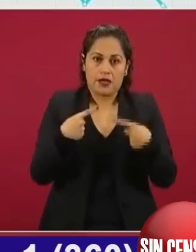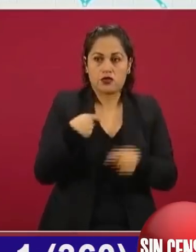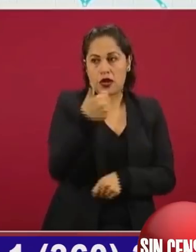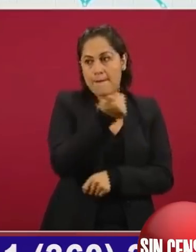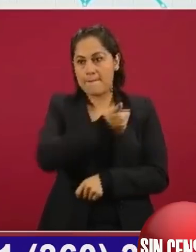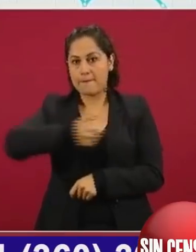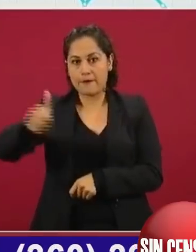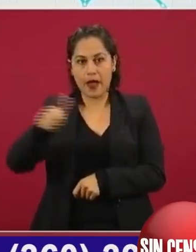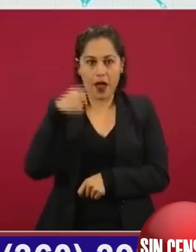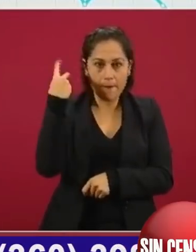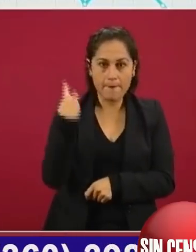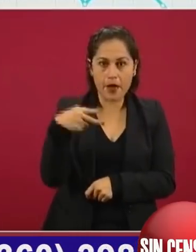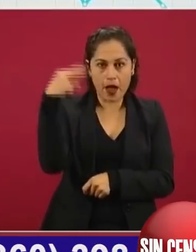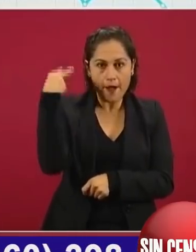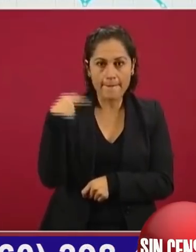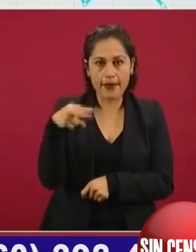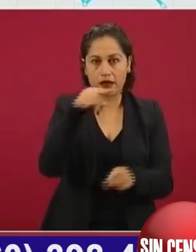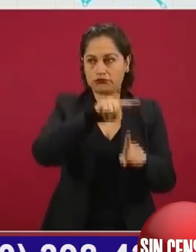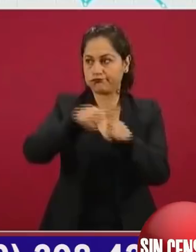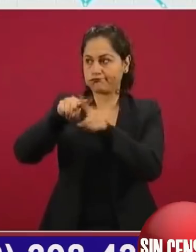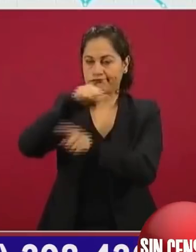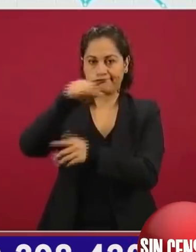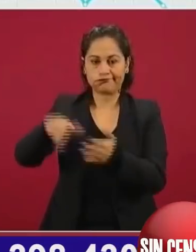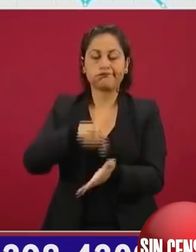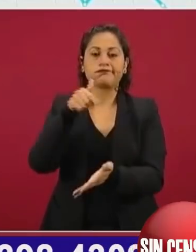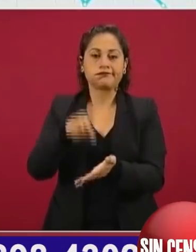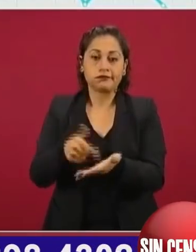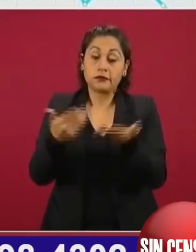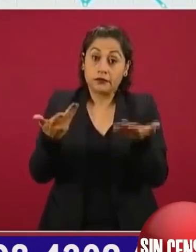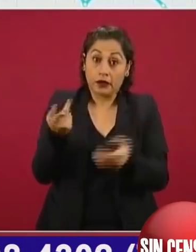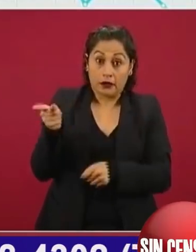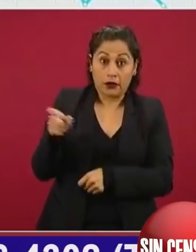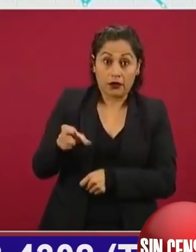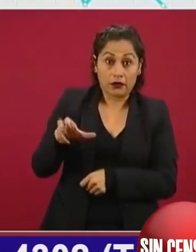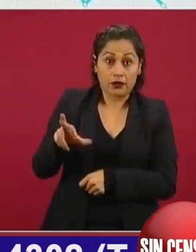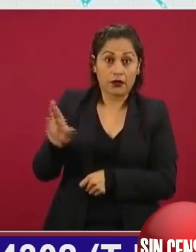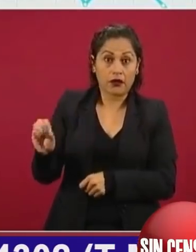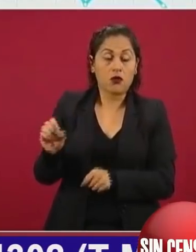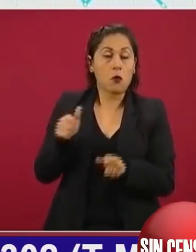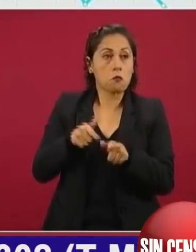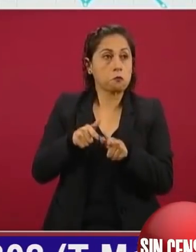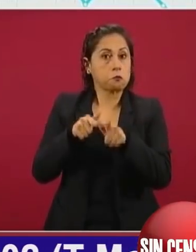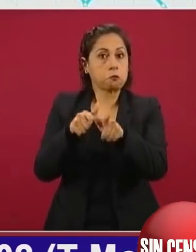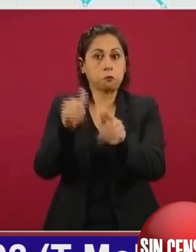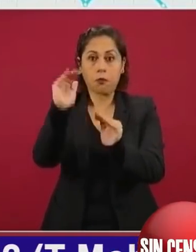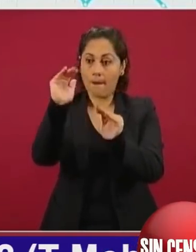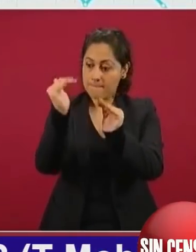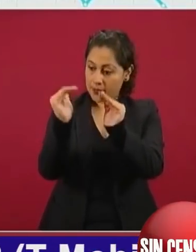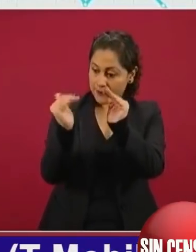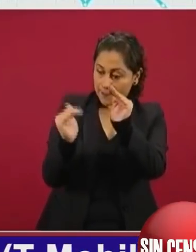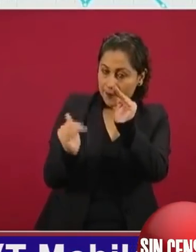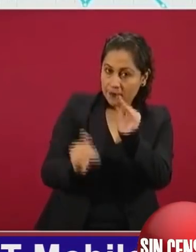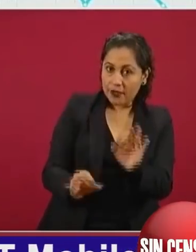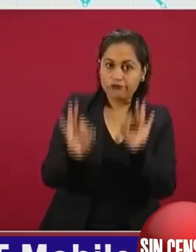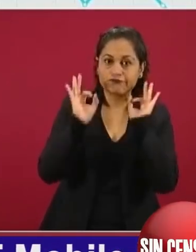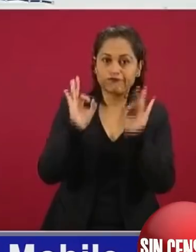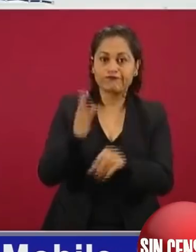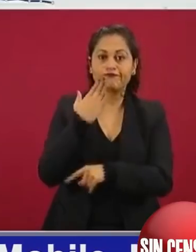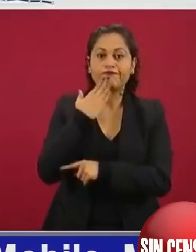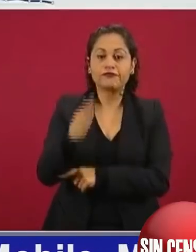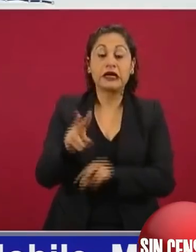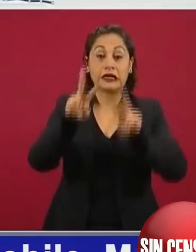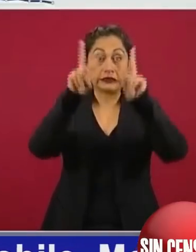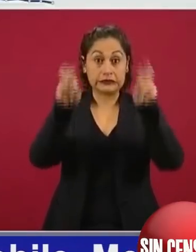de múltiples sitios, pero a pesar de ello ha logrado muy sostenidamente la reducción. Lo mismo en la mortalidad, vean